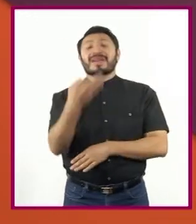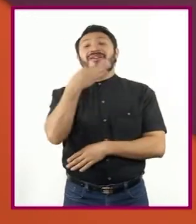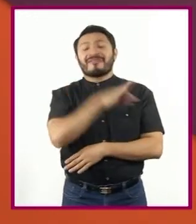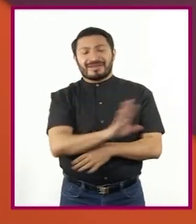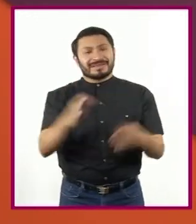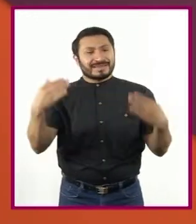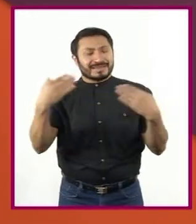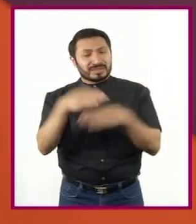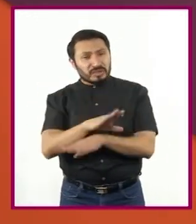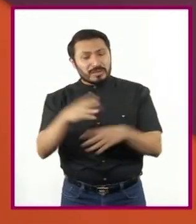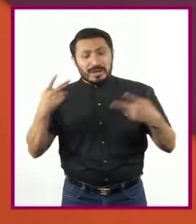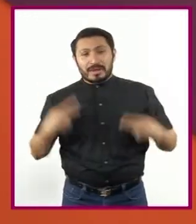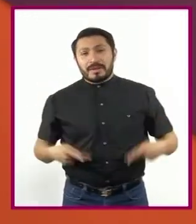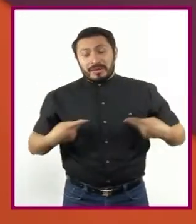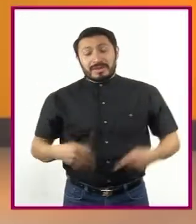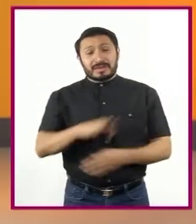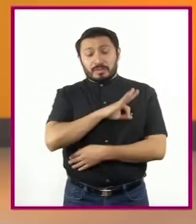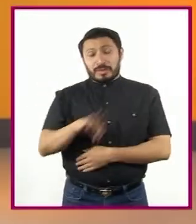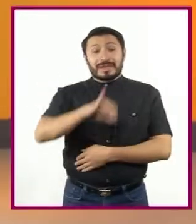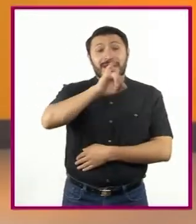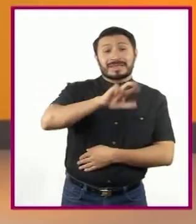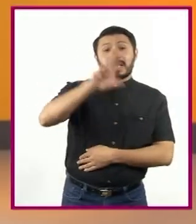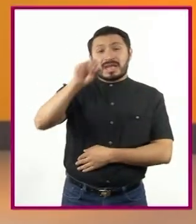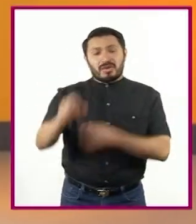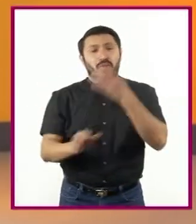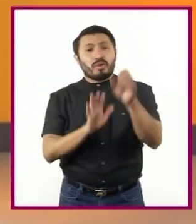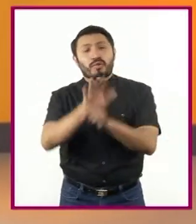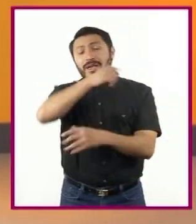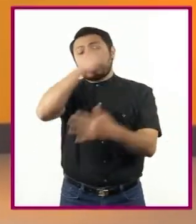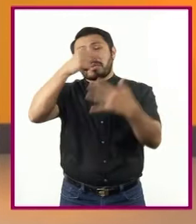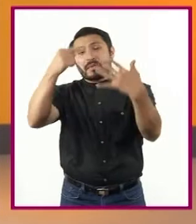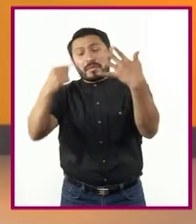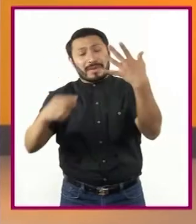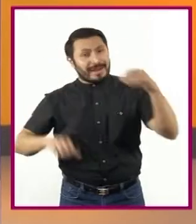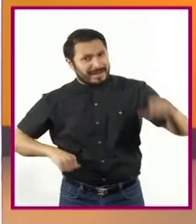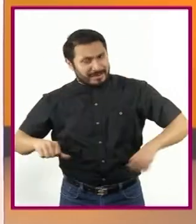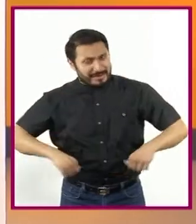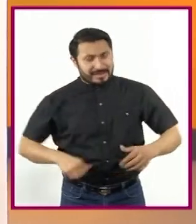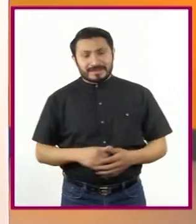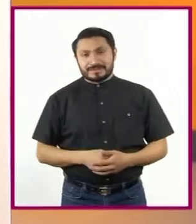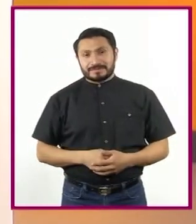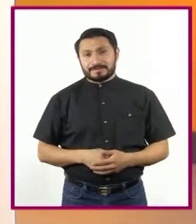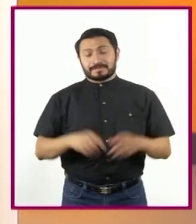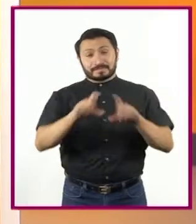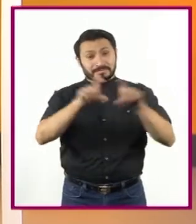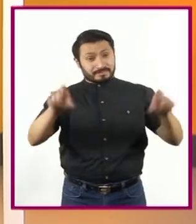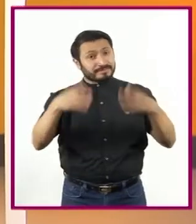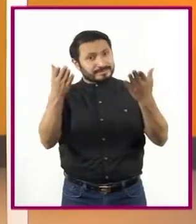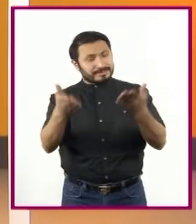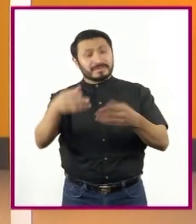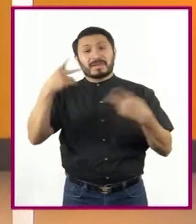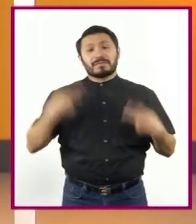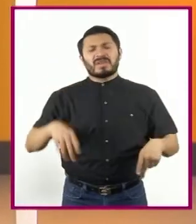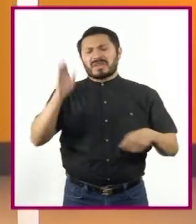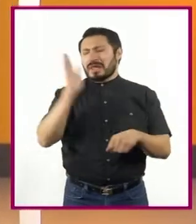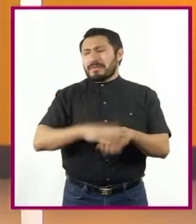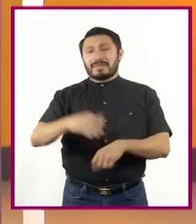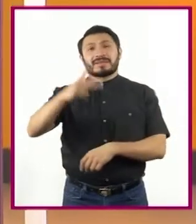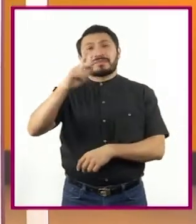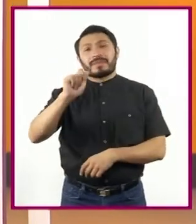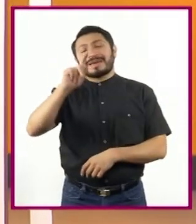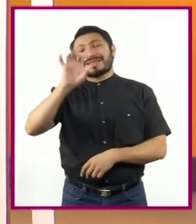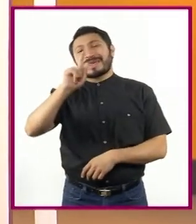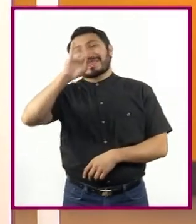o podrían hacer ciertas actividades. Reflexionemos sobre la siguiente frase. La persona más patética del mundo es la que